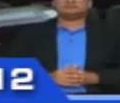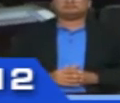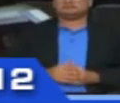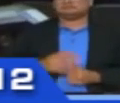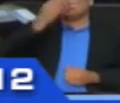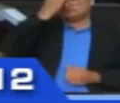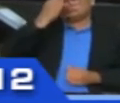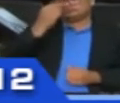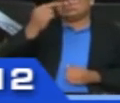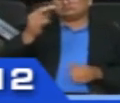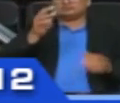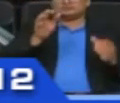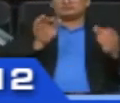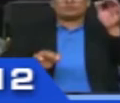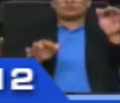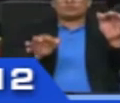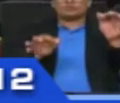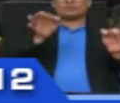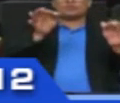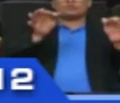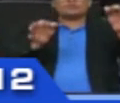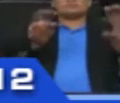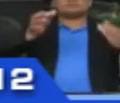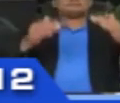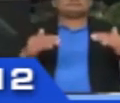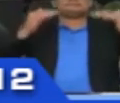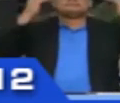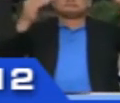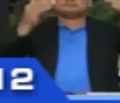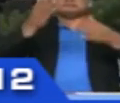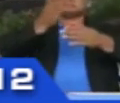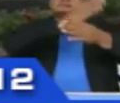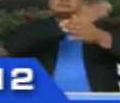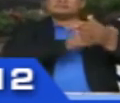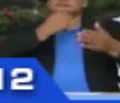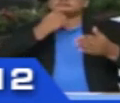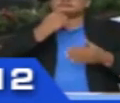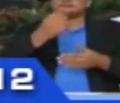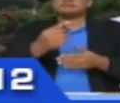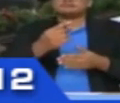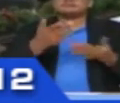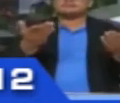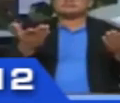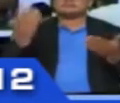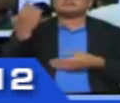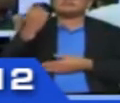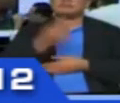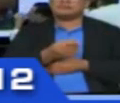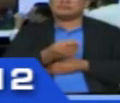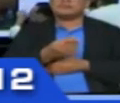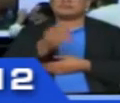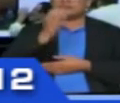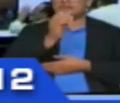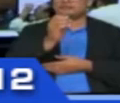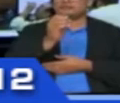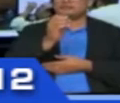los gravísimos calificativos, casi diría epítetos, pues que esta ley recientemente